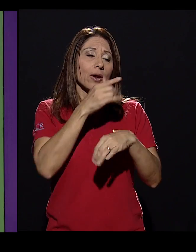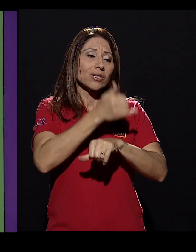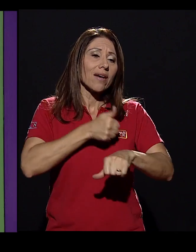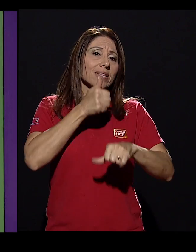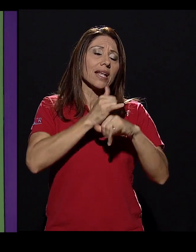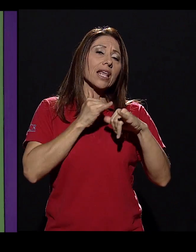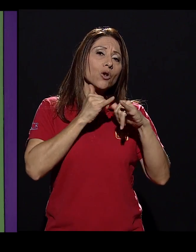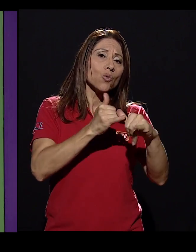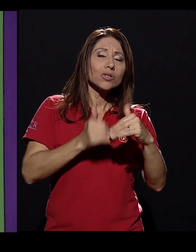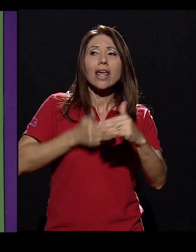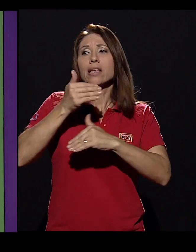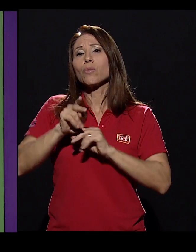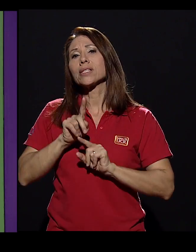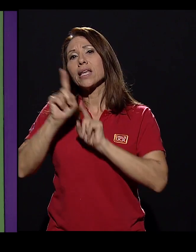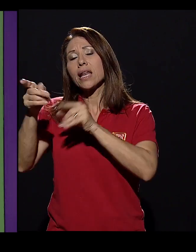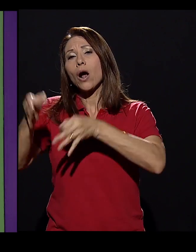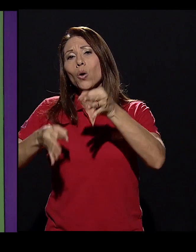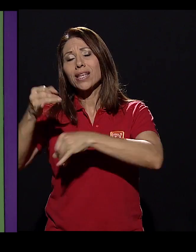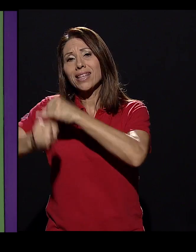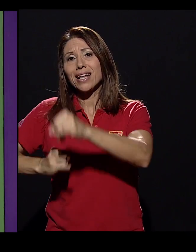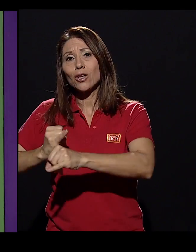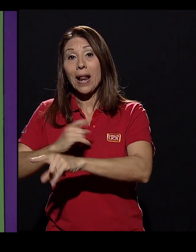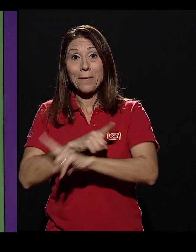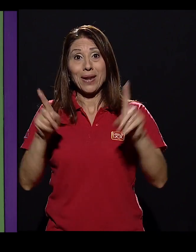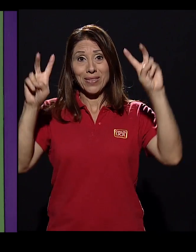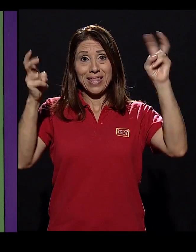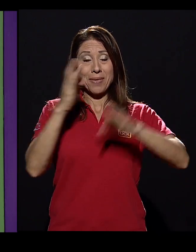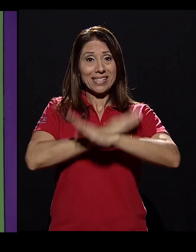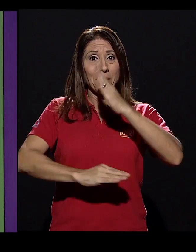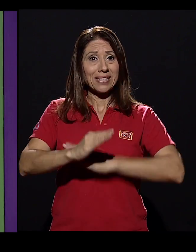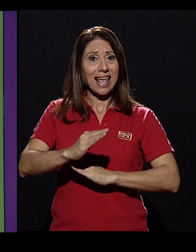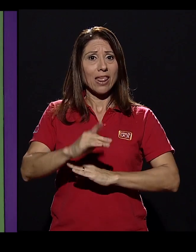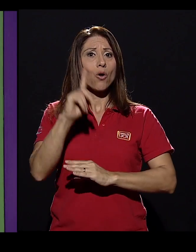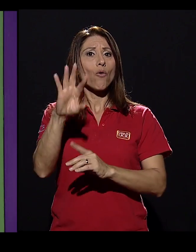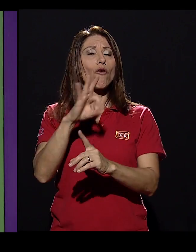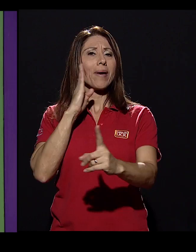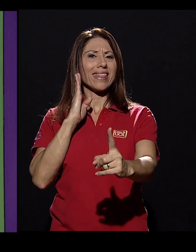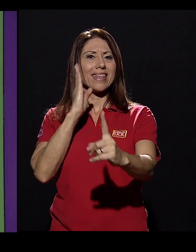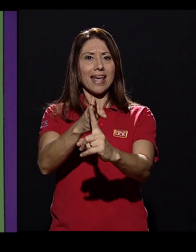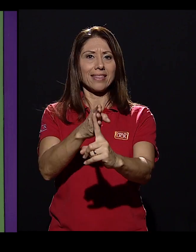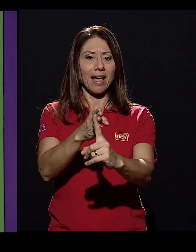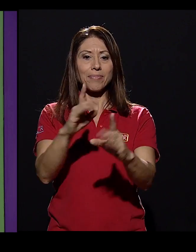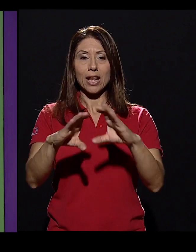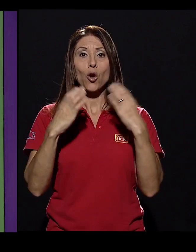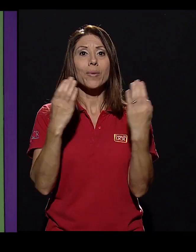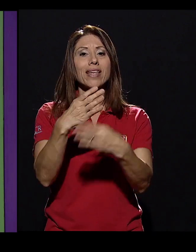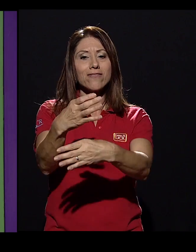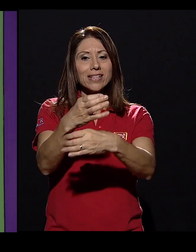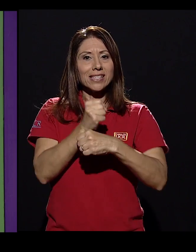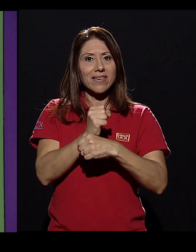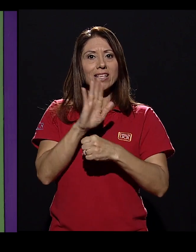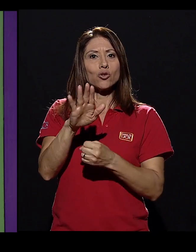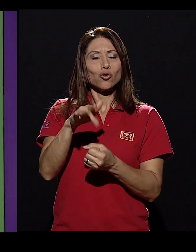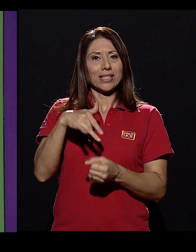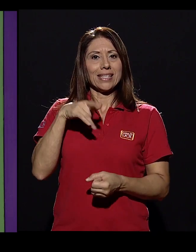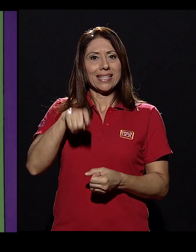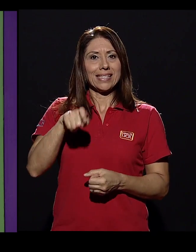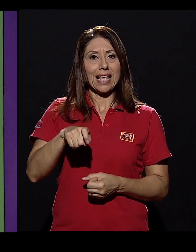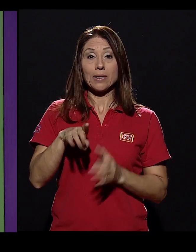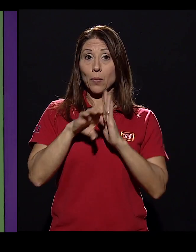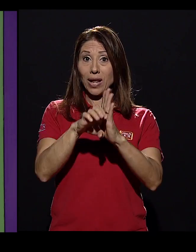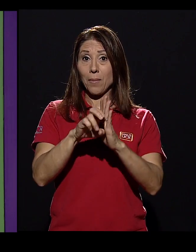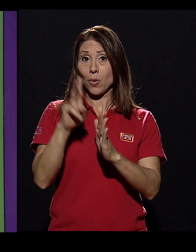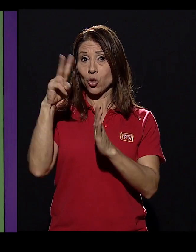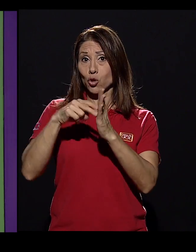a cortes internacionales y demás. En discapacidad hay una forma directa de acudir al comité. El comité recibe las inquietudes. Por ejemplo, en